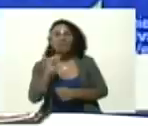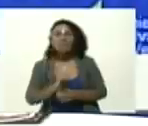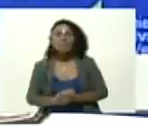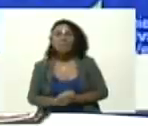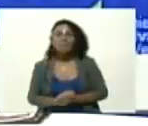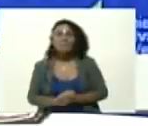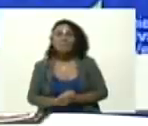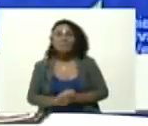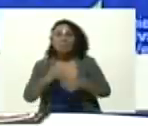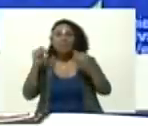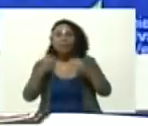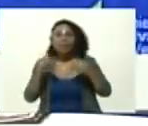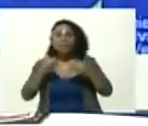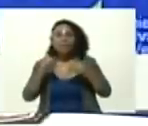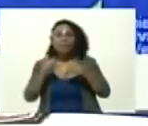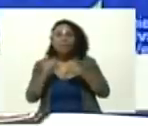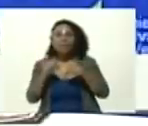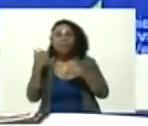Aquí está